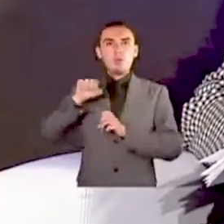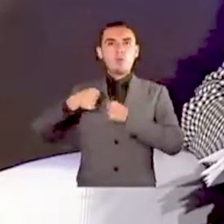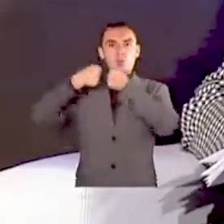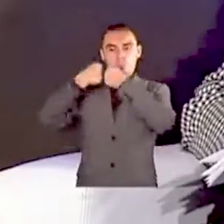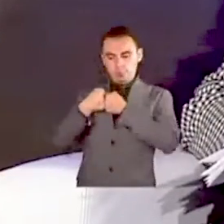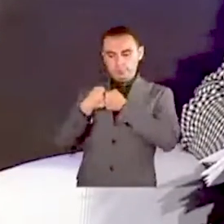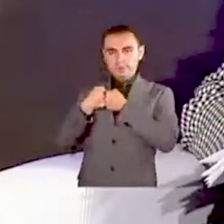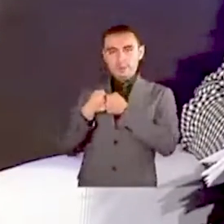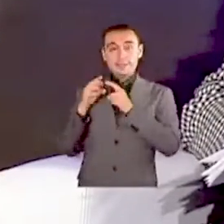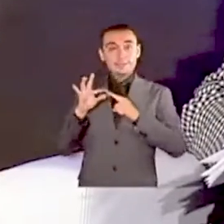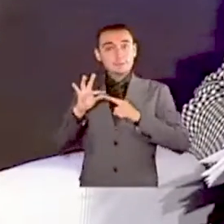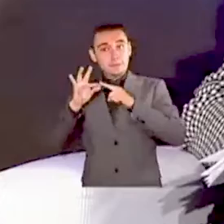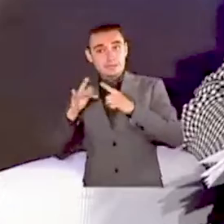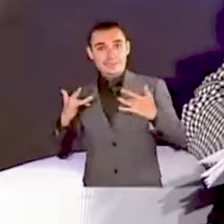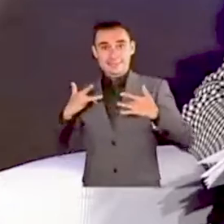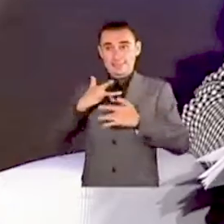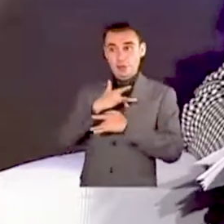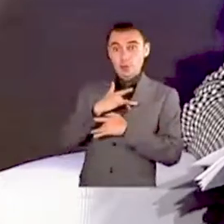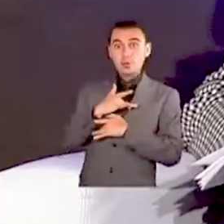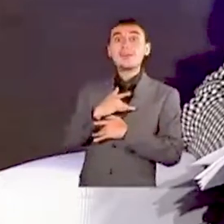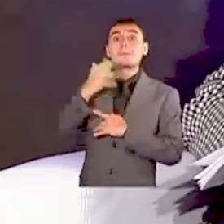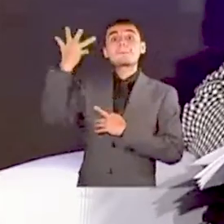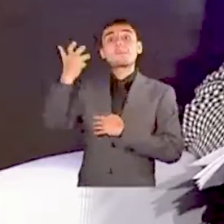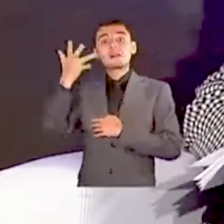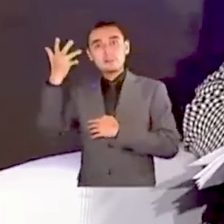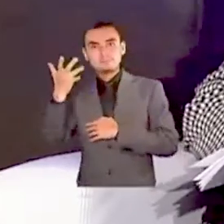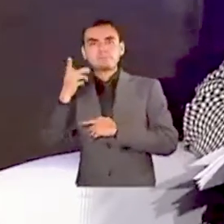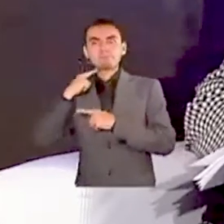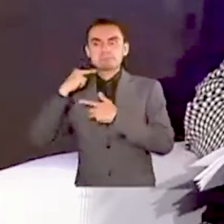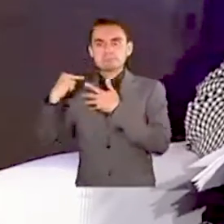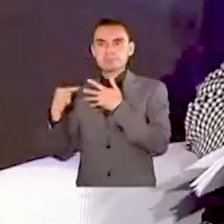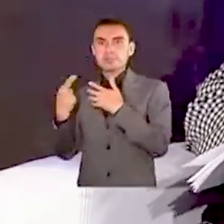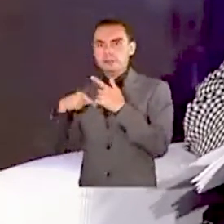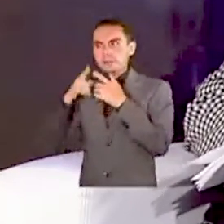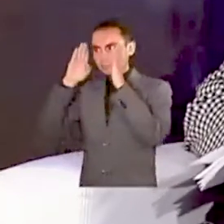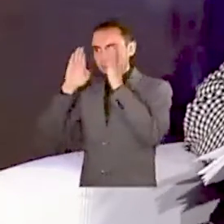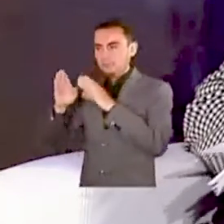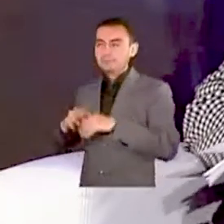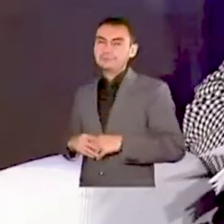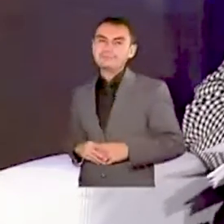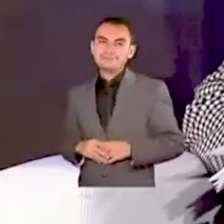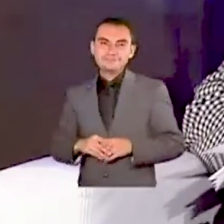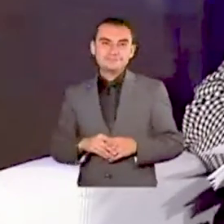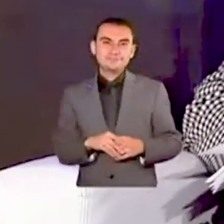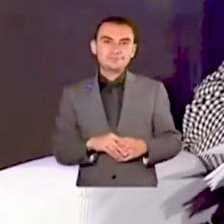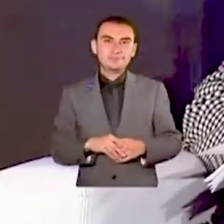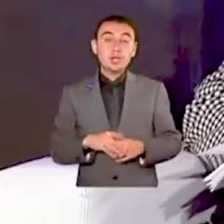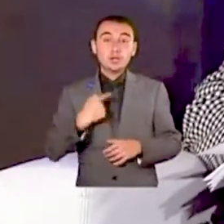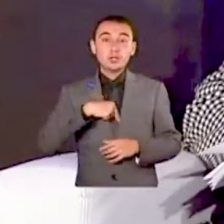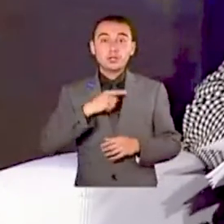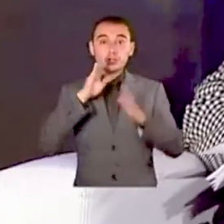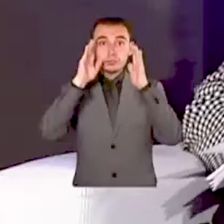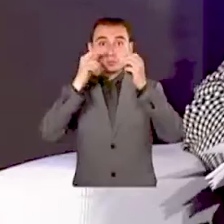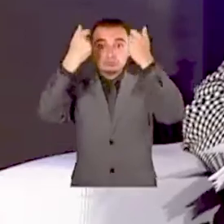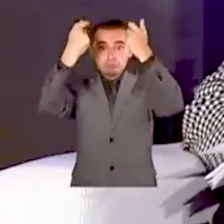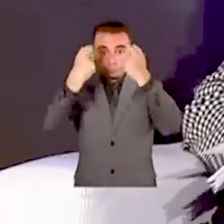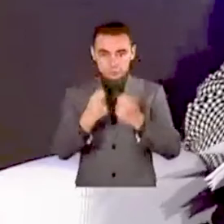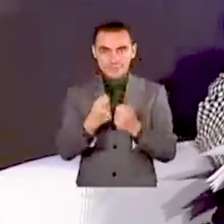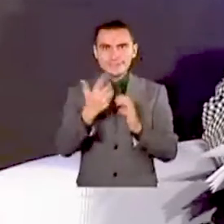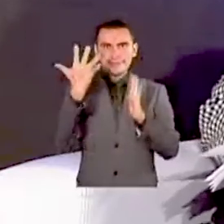regímenes especiales en salud, en pensiones, etcétera. En total de esas